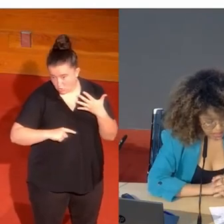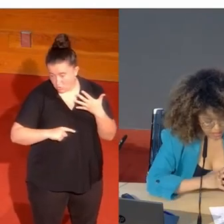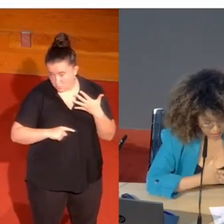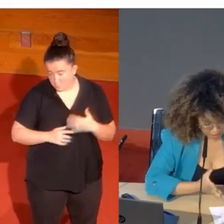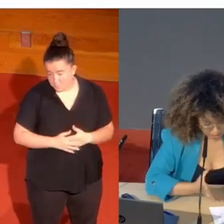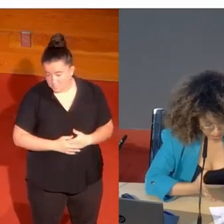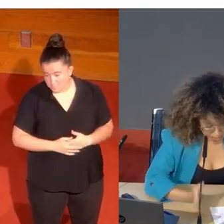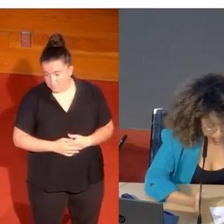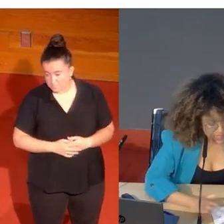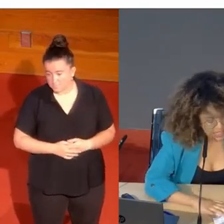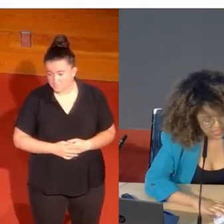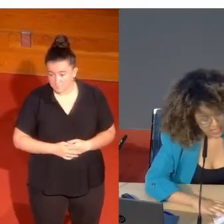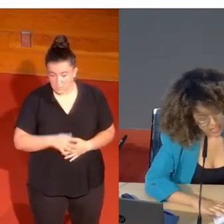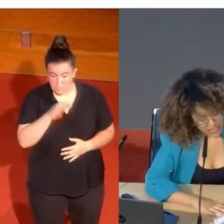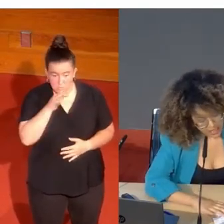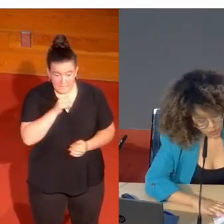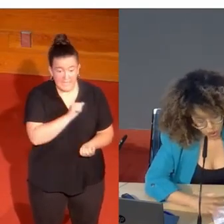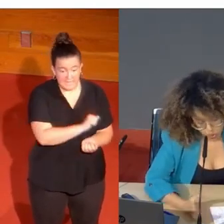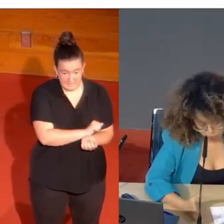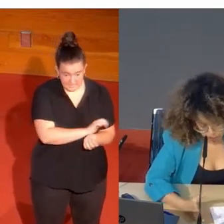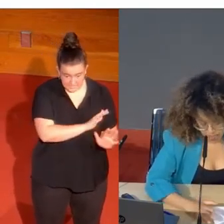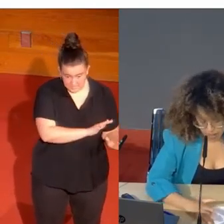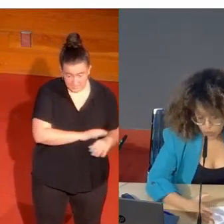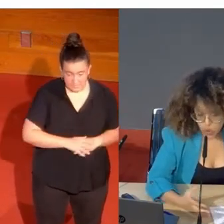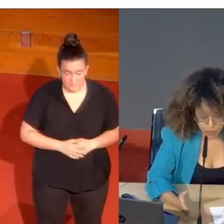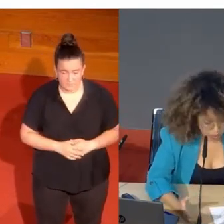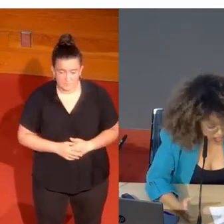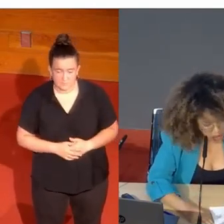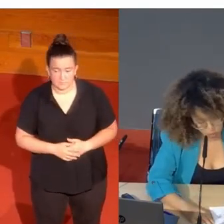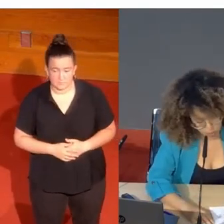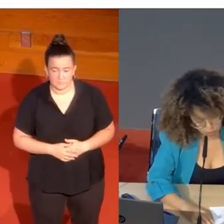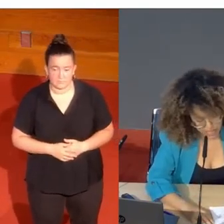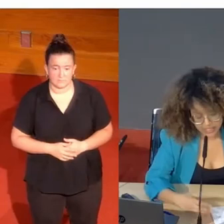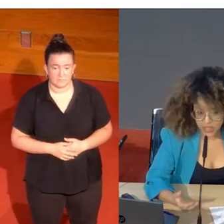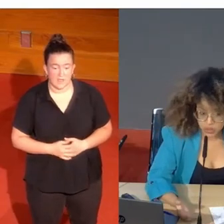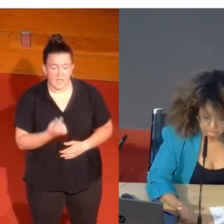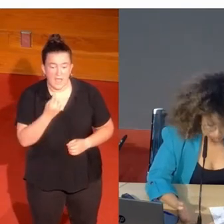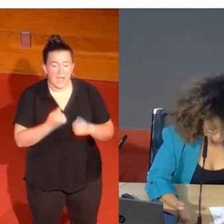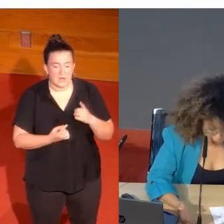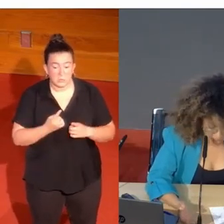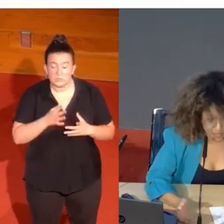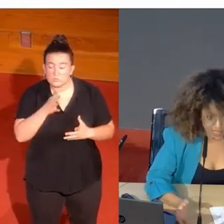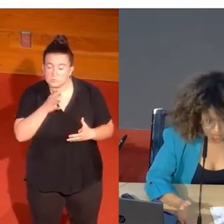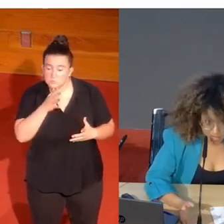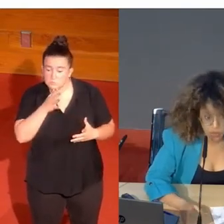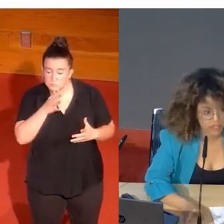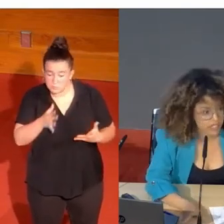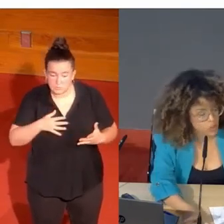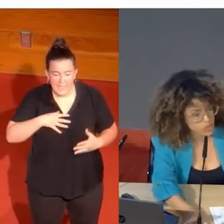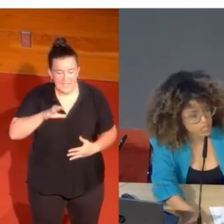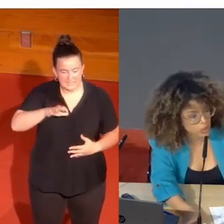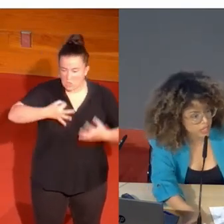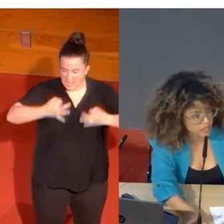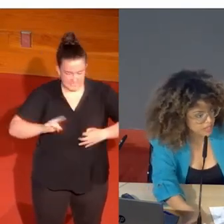en en en la cárcel eh todos algunos procesados por atentar contra la seguridad del Estado